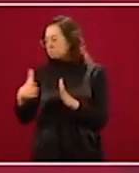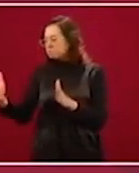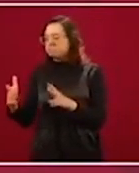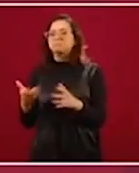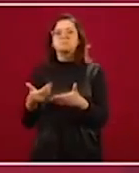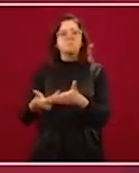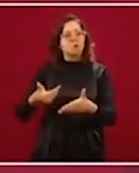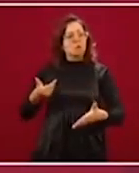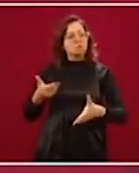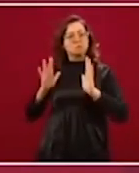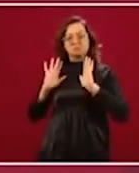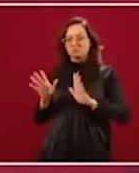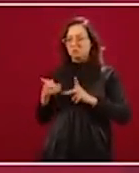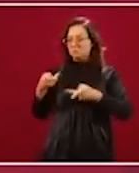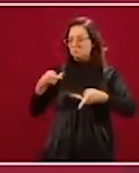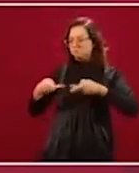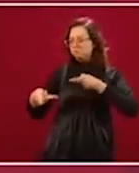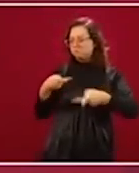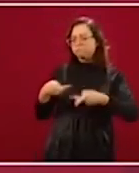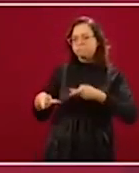presupuesto suficiente,